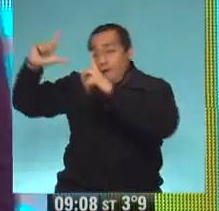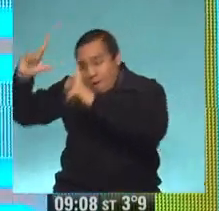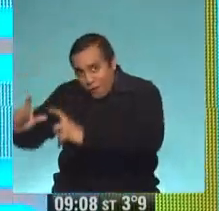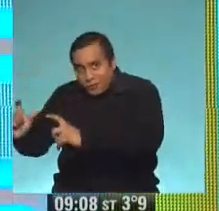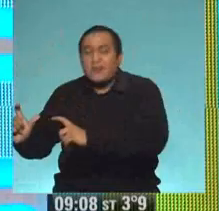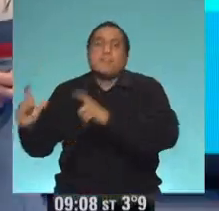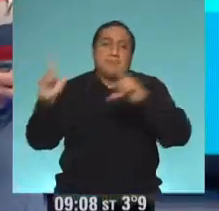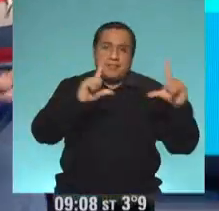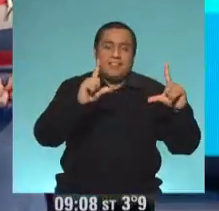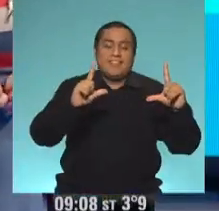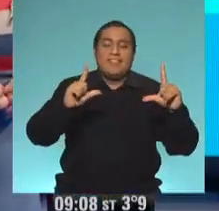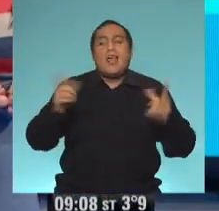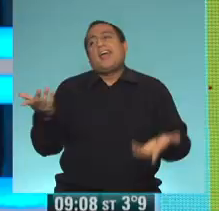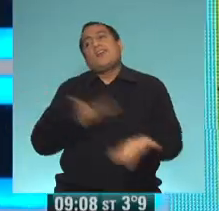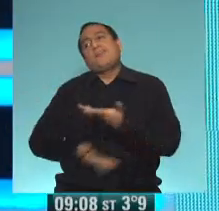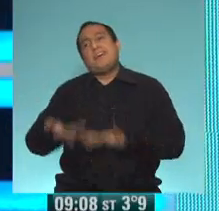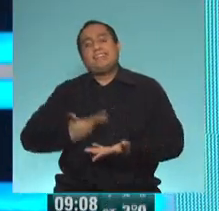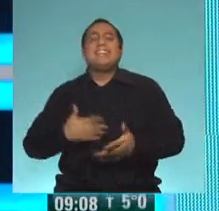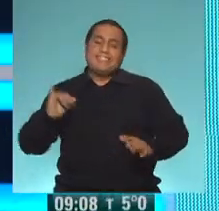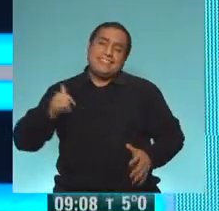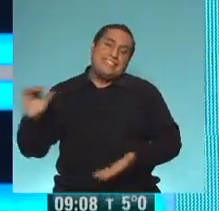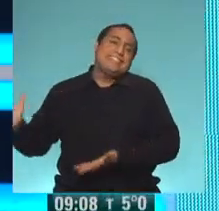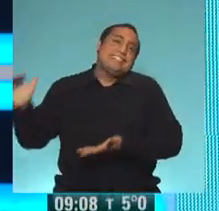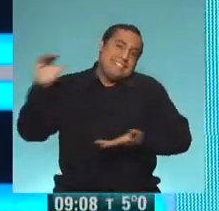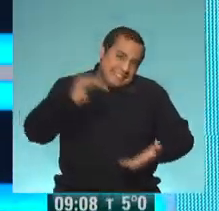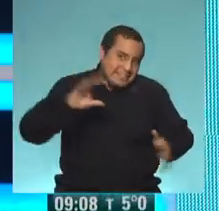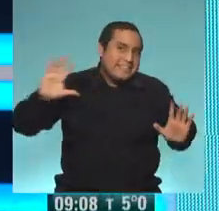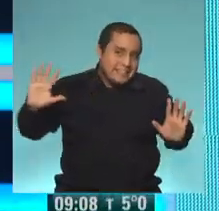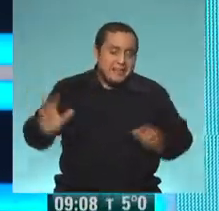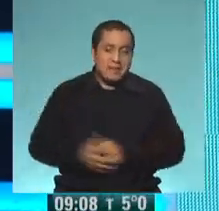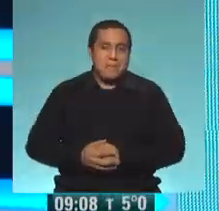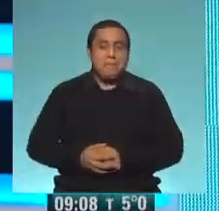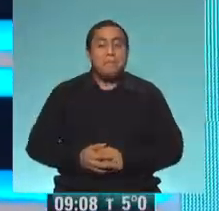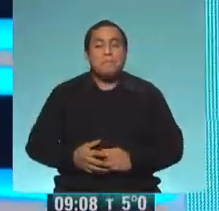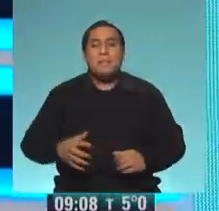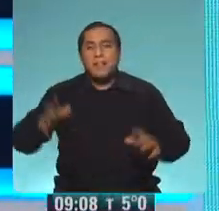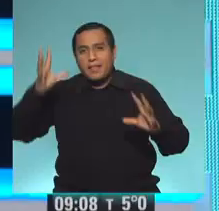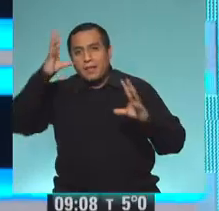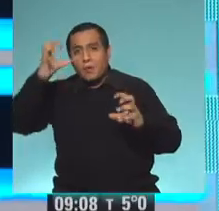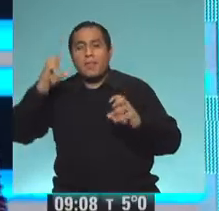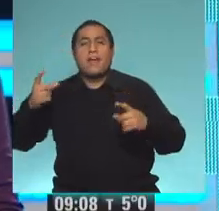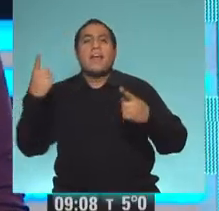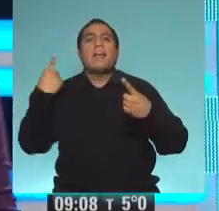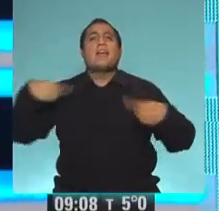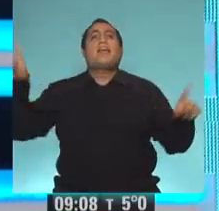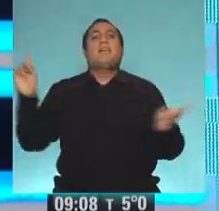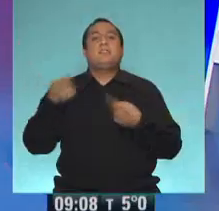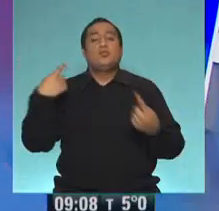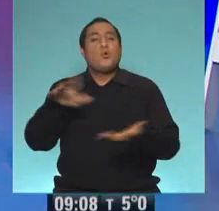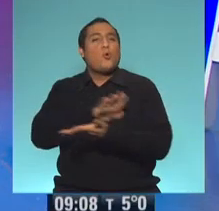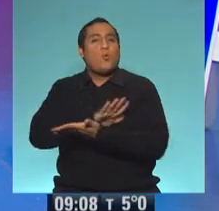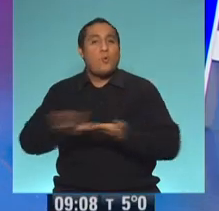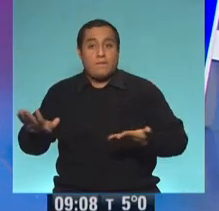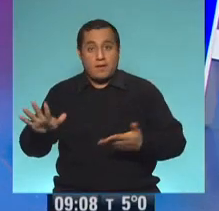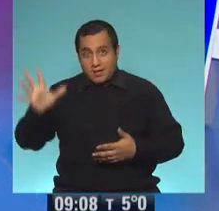Compartí, Bechi. Traigo, bueno, muy bien. Bueno, ¿empezamos la mañana? Dale, mañana. ¿Se acuerdan que tenemos canción nueva? Sí. Bien,